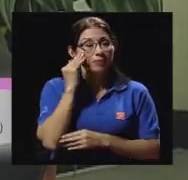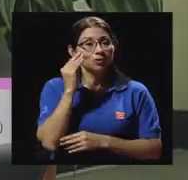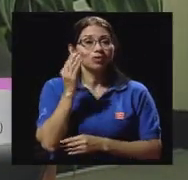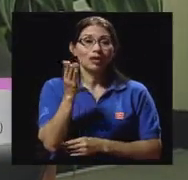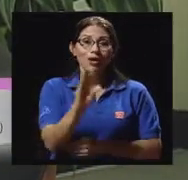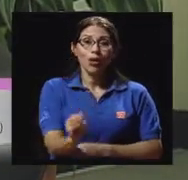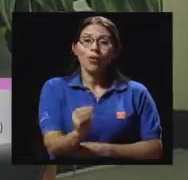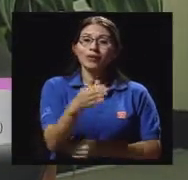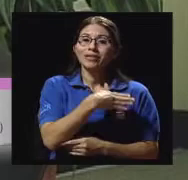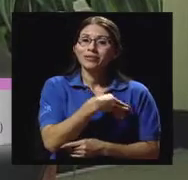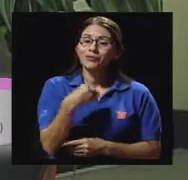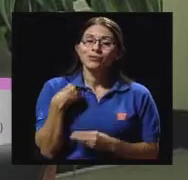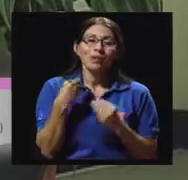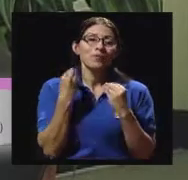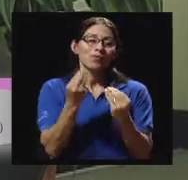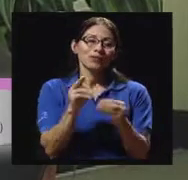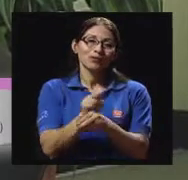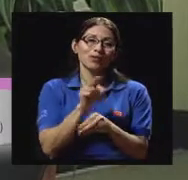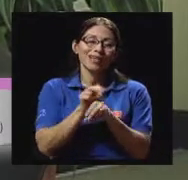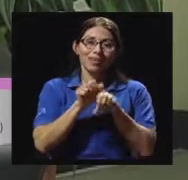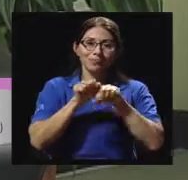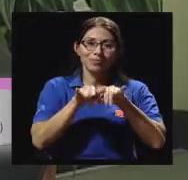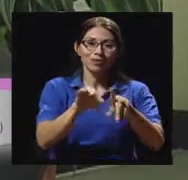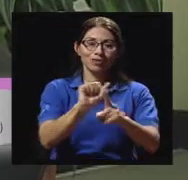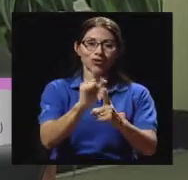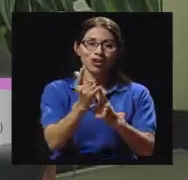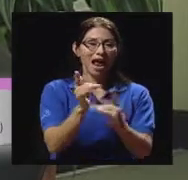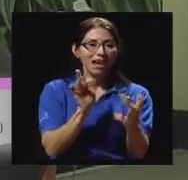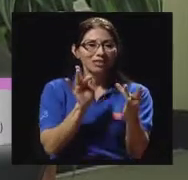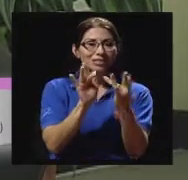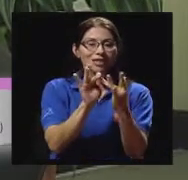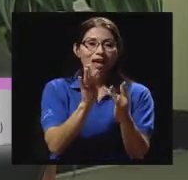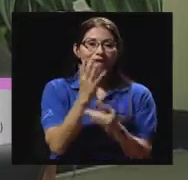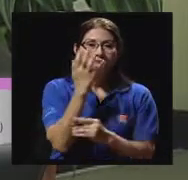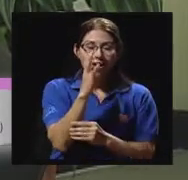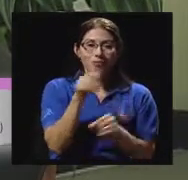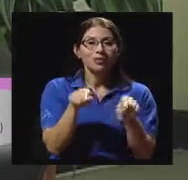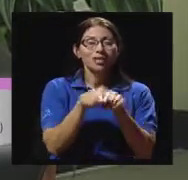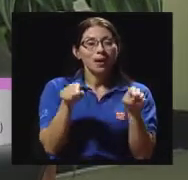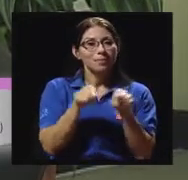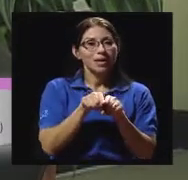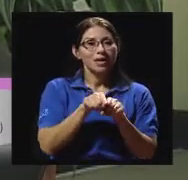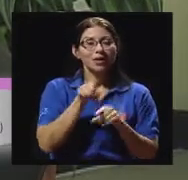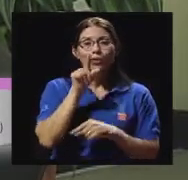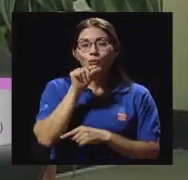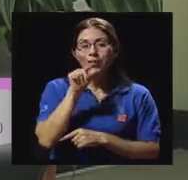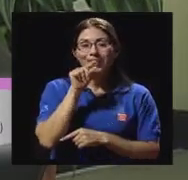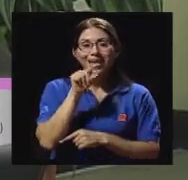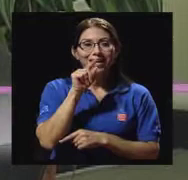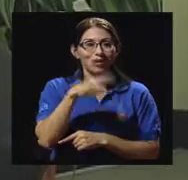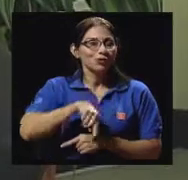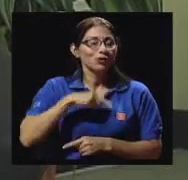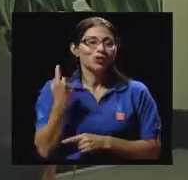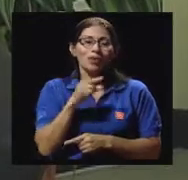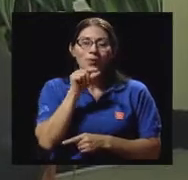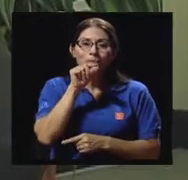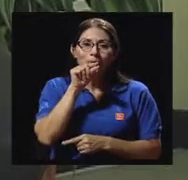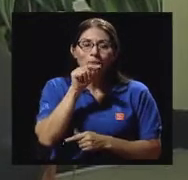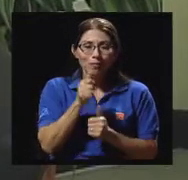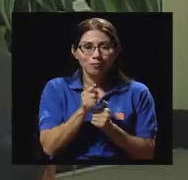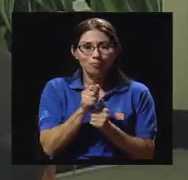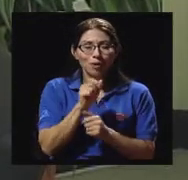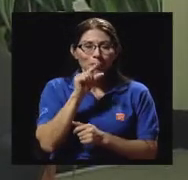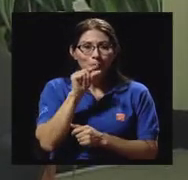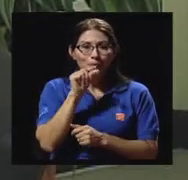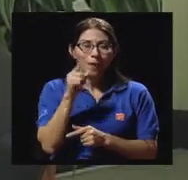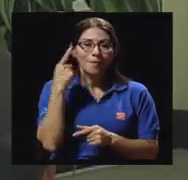que a los jóvenes les gusta mucho entrar en Facebook y en redes sociales. Tenemos Twitter permanentemente tuiteando cosas interesantes